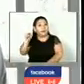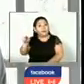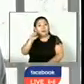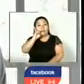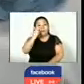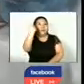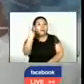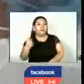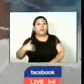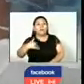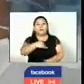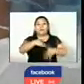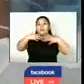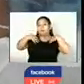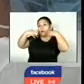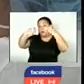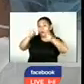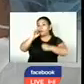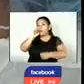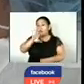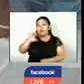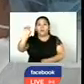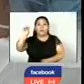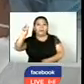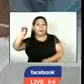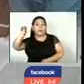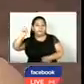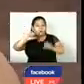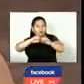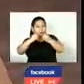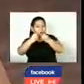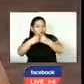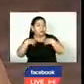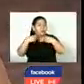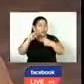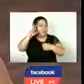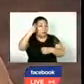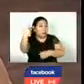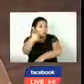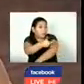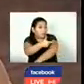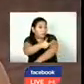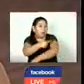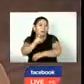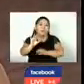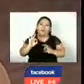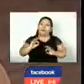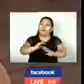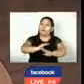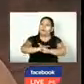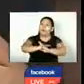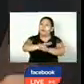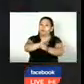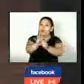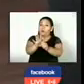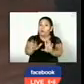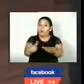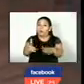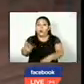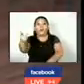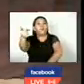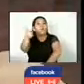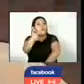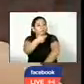condición que, según la Organización Mundial de la Salud, garantizará la protección de la población contra el COVID-19 a través de la